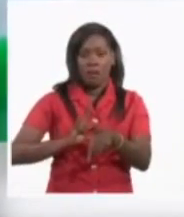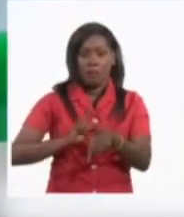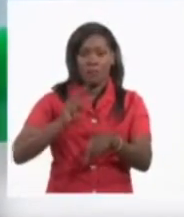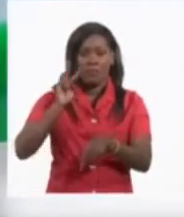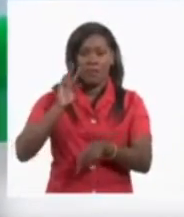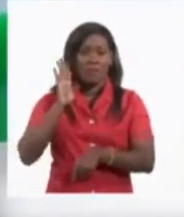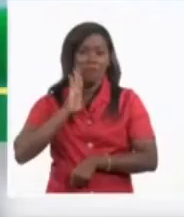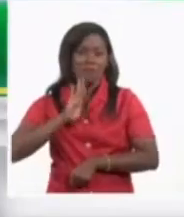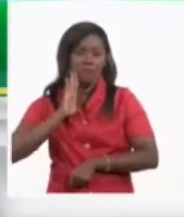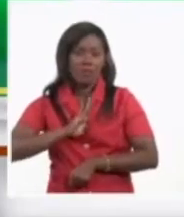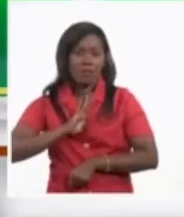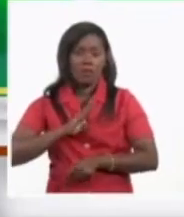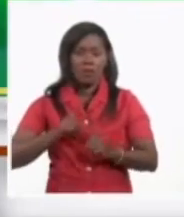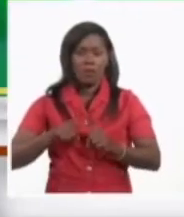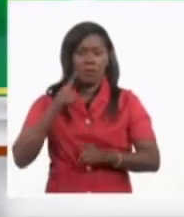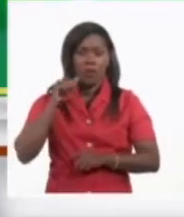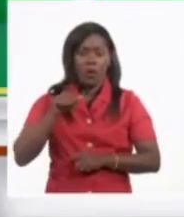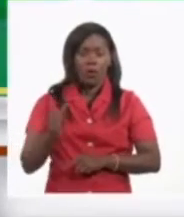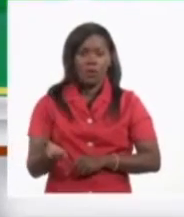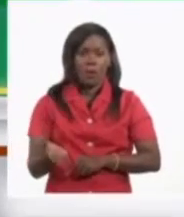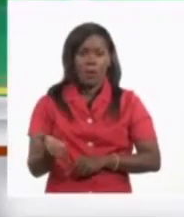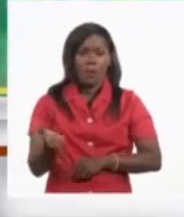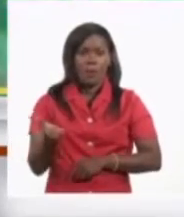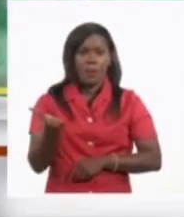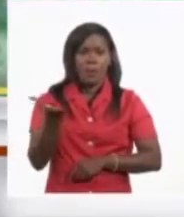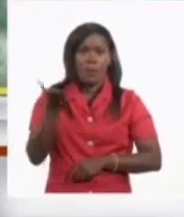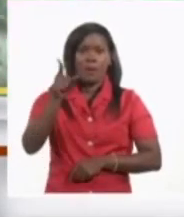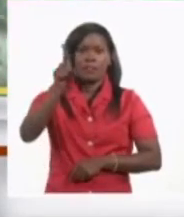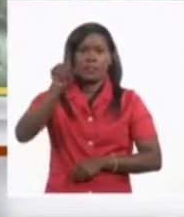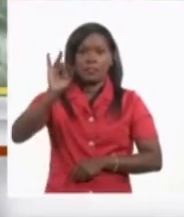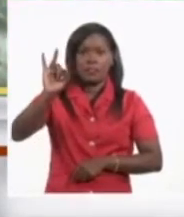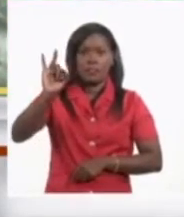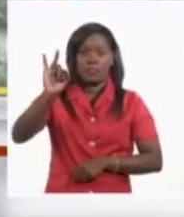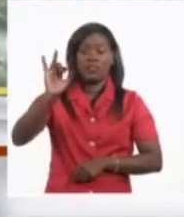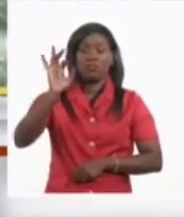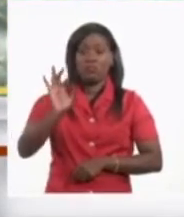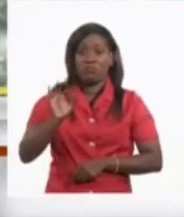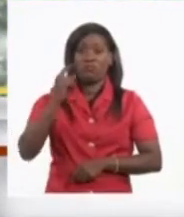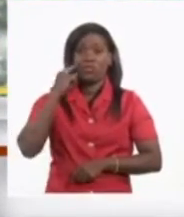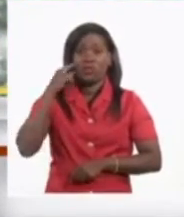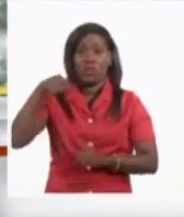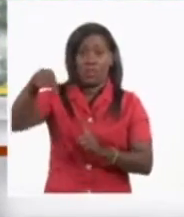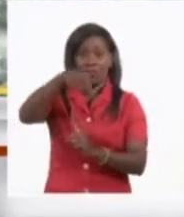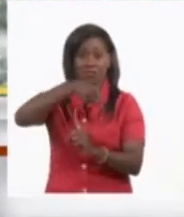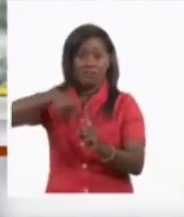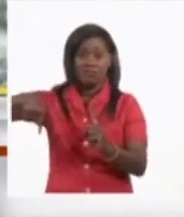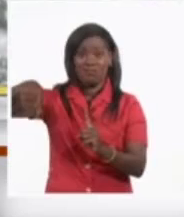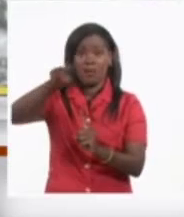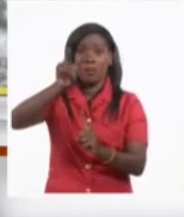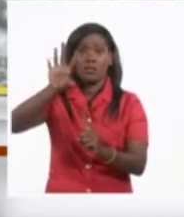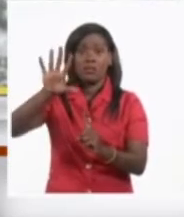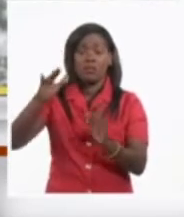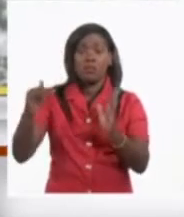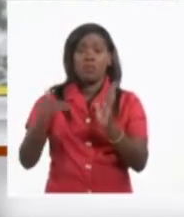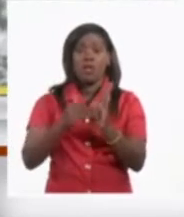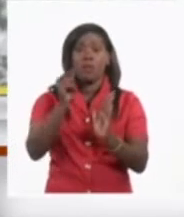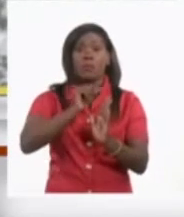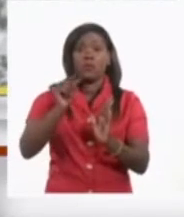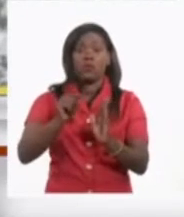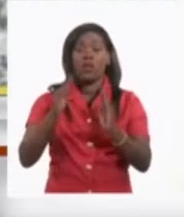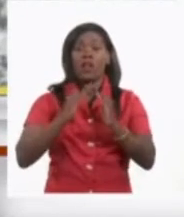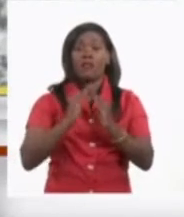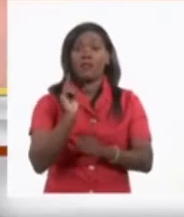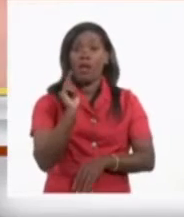a 17 en el centro, que alberga alrededor de 25.000 personas según las estadísticas de la Comisión Nacional de